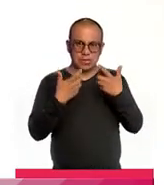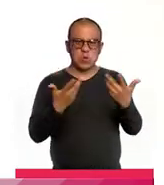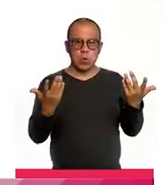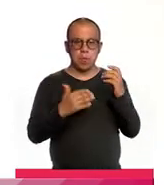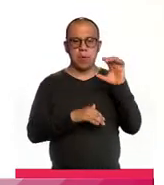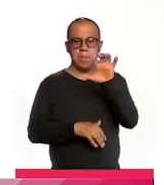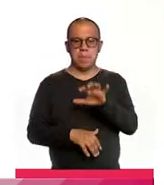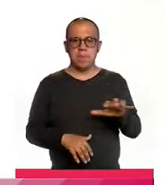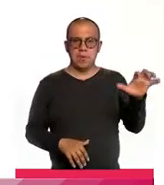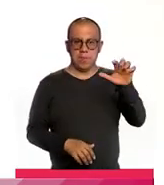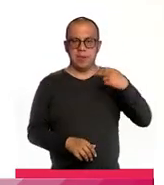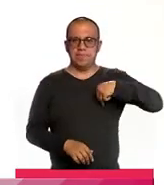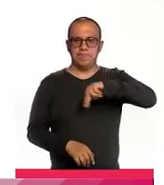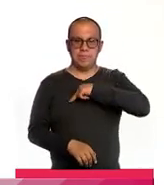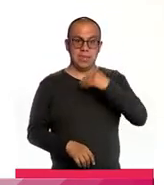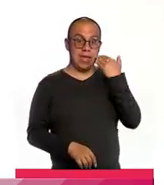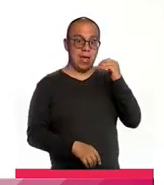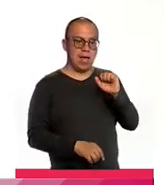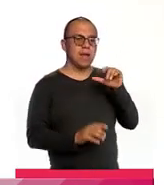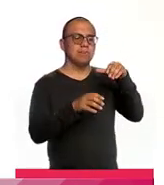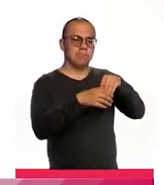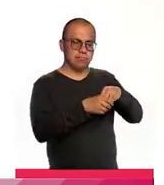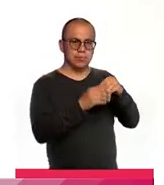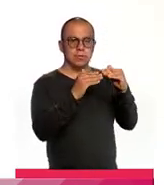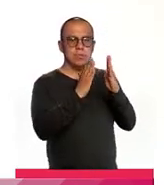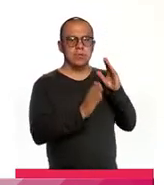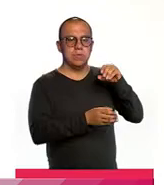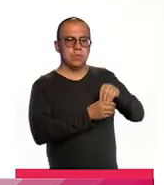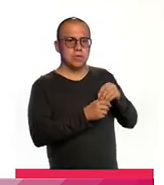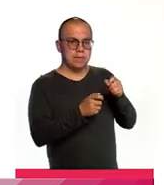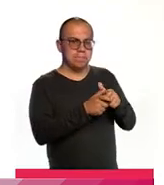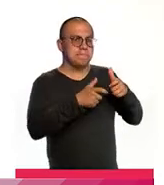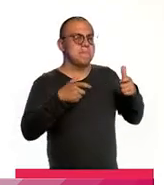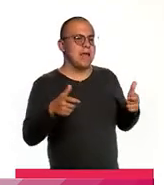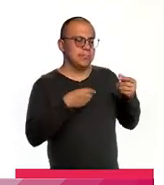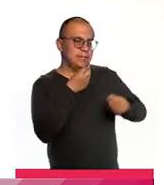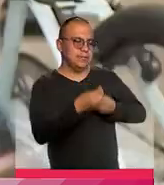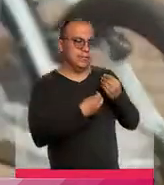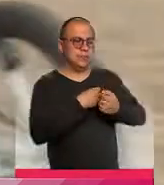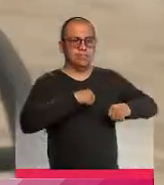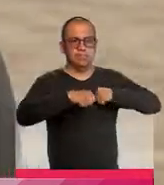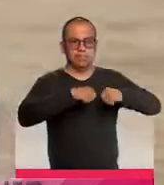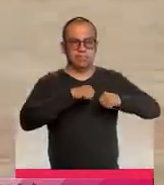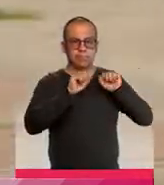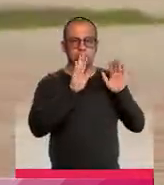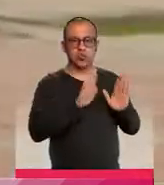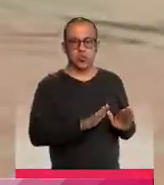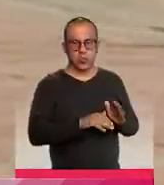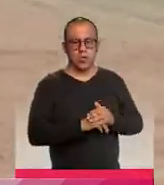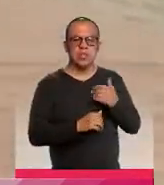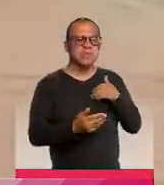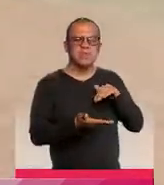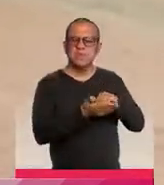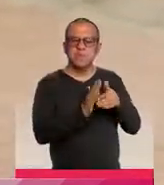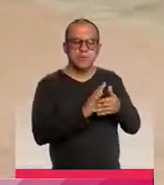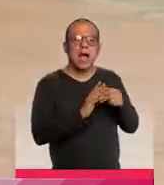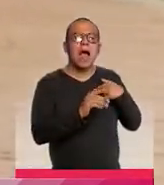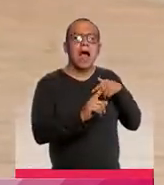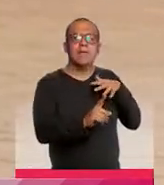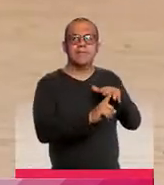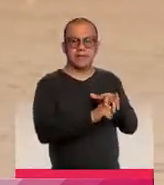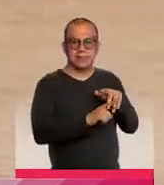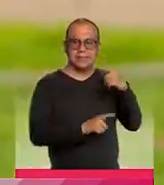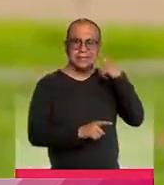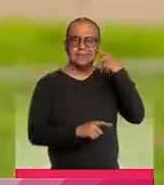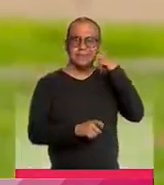países como los nuestros hacia las mujeres, que terminan realizando más este tipo de actividades, lo cual las pone en riesgo de